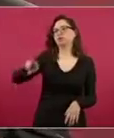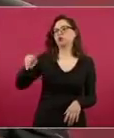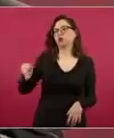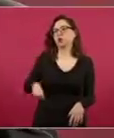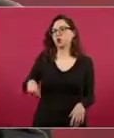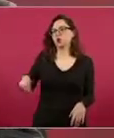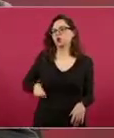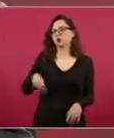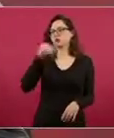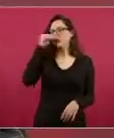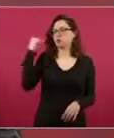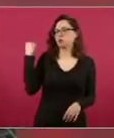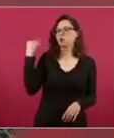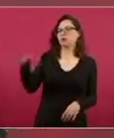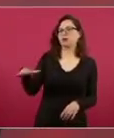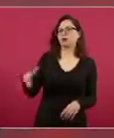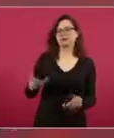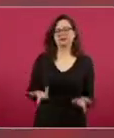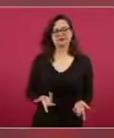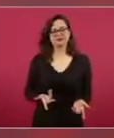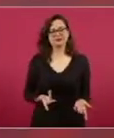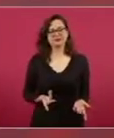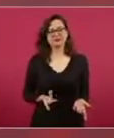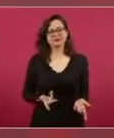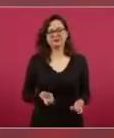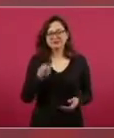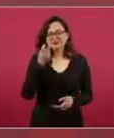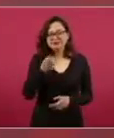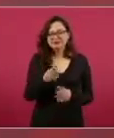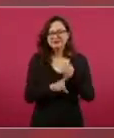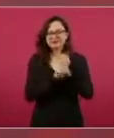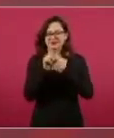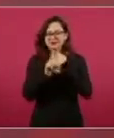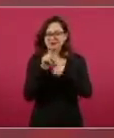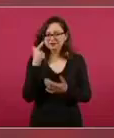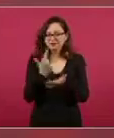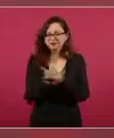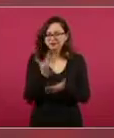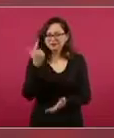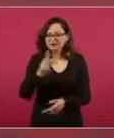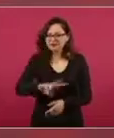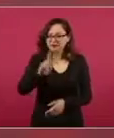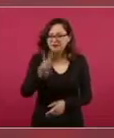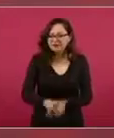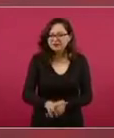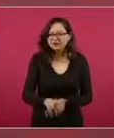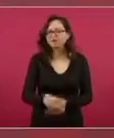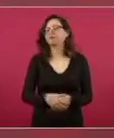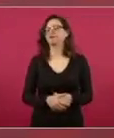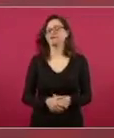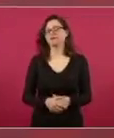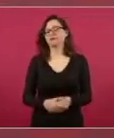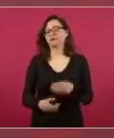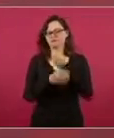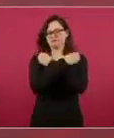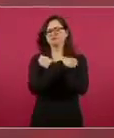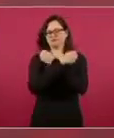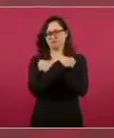ese el factor principal del atraso educativo que tenemos,